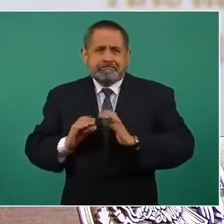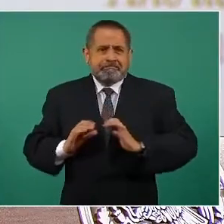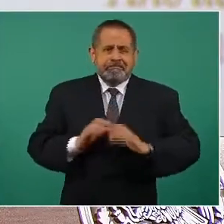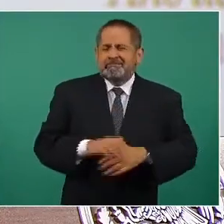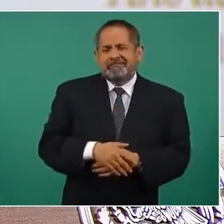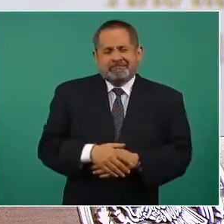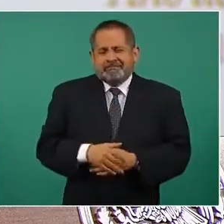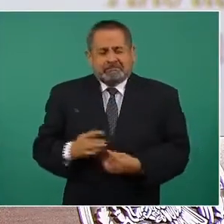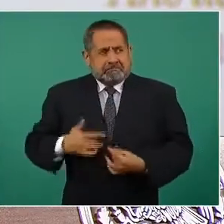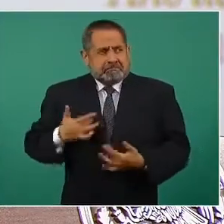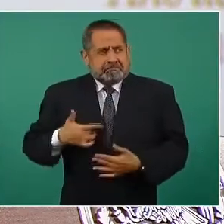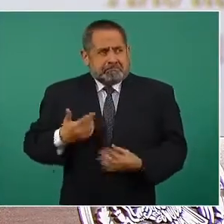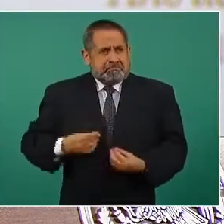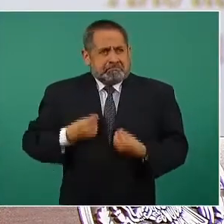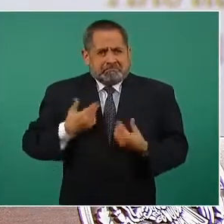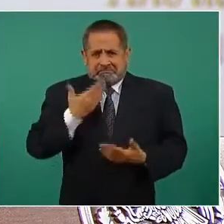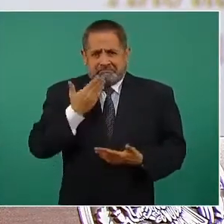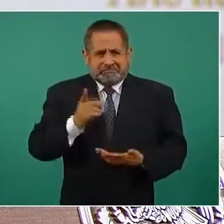Antes